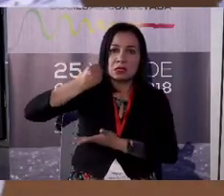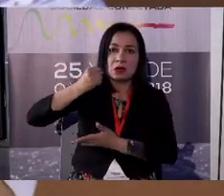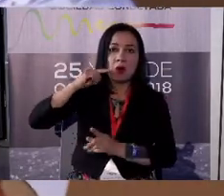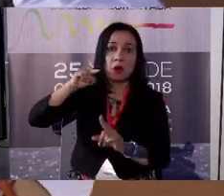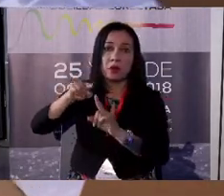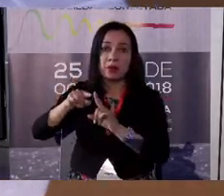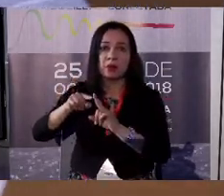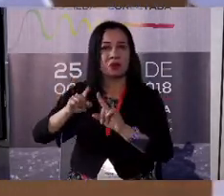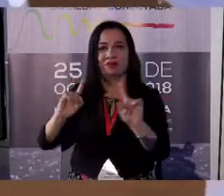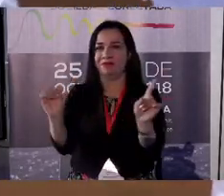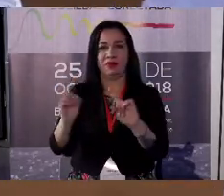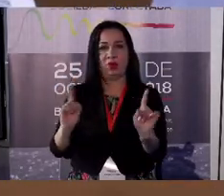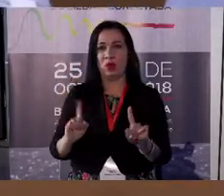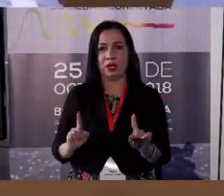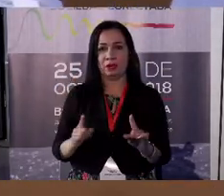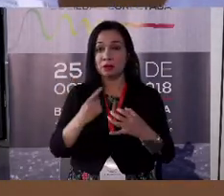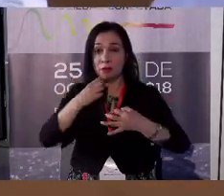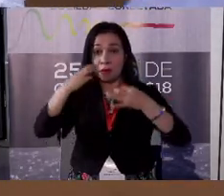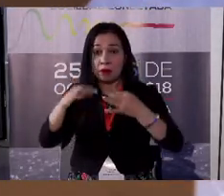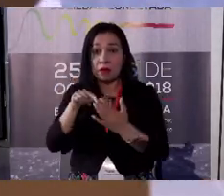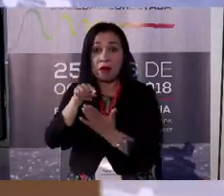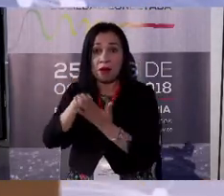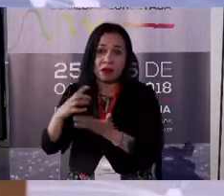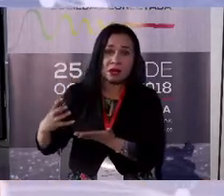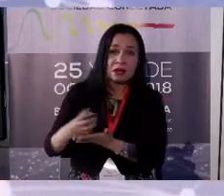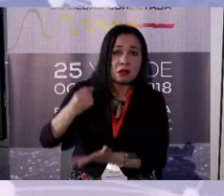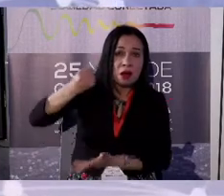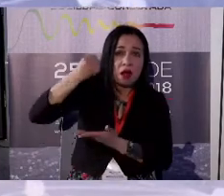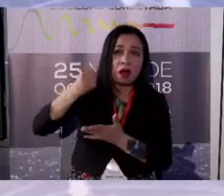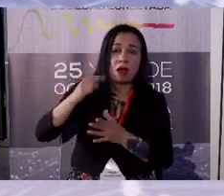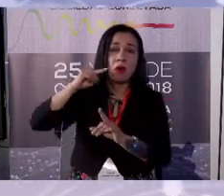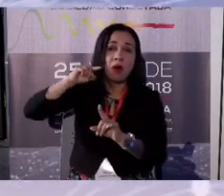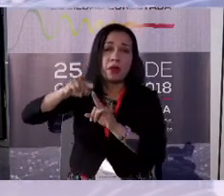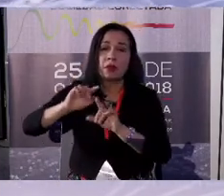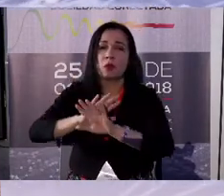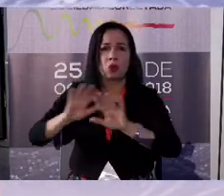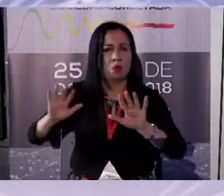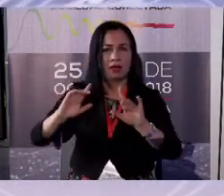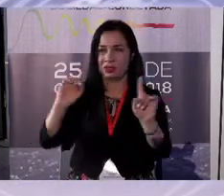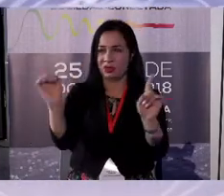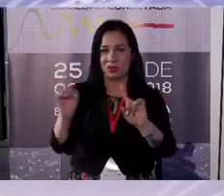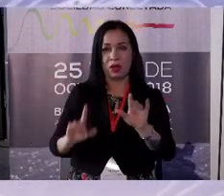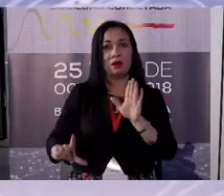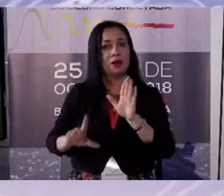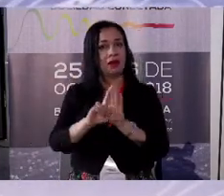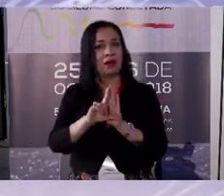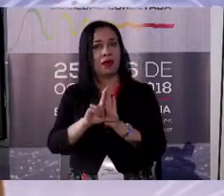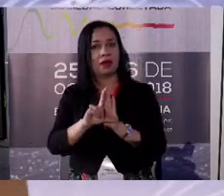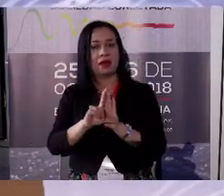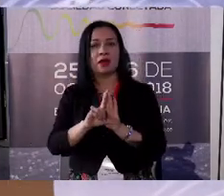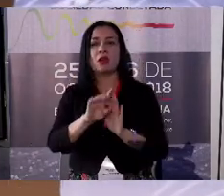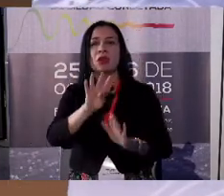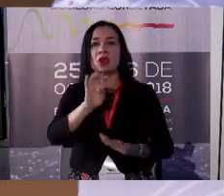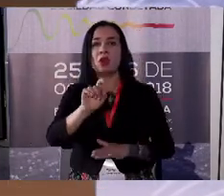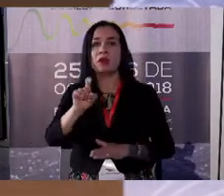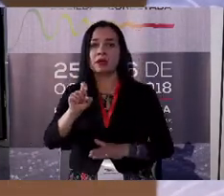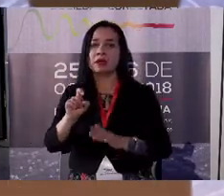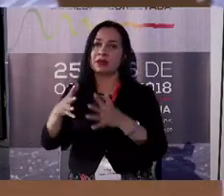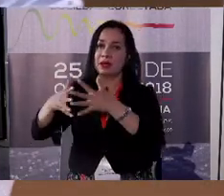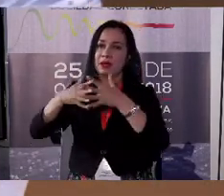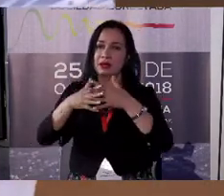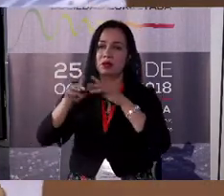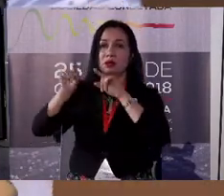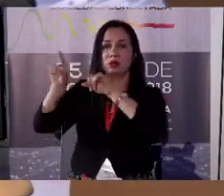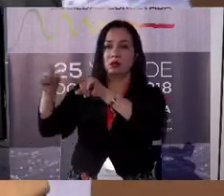No es cierto que esté escrito así, de esa manera. En la ley del 96 de Estados Unidos no dice eso. No dice que la